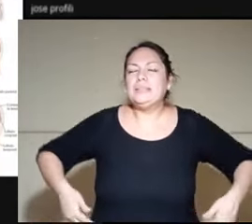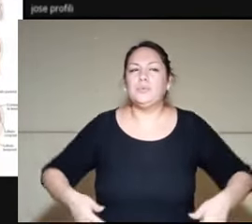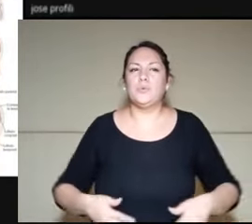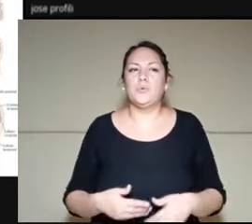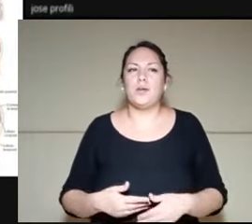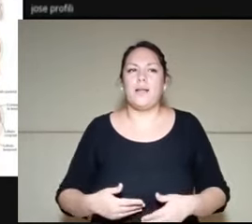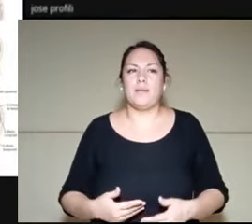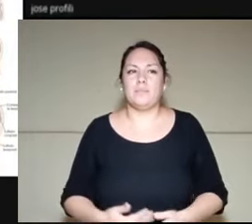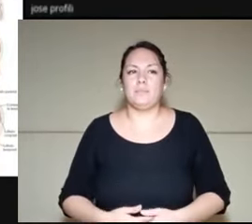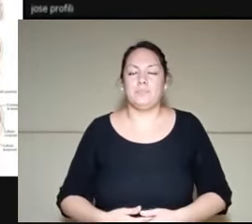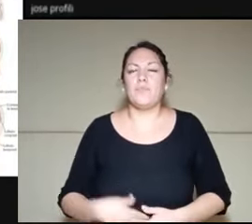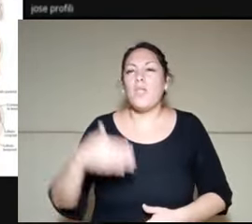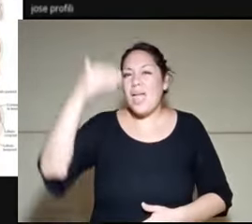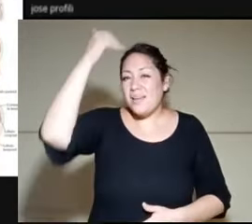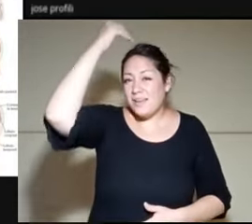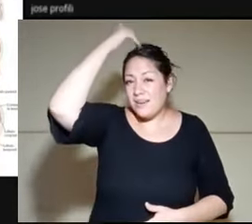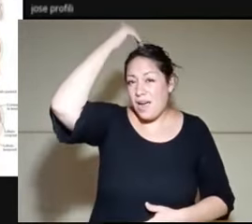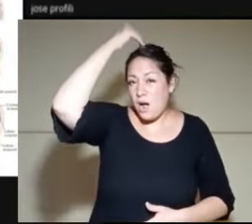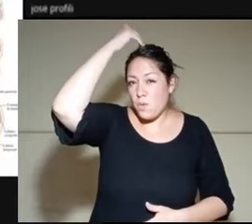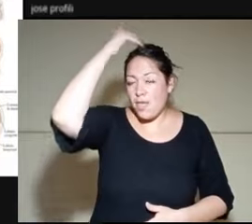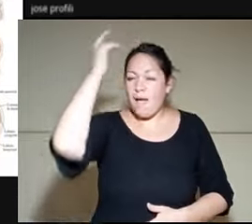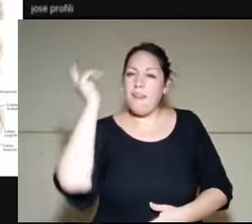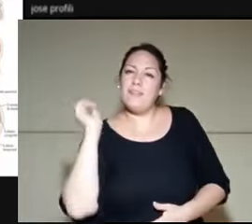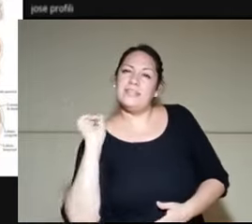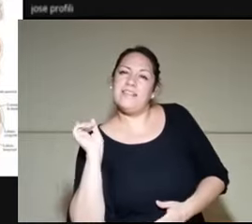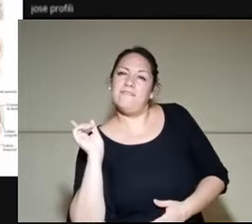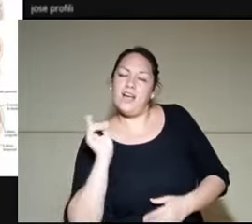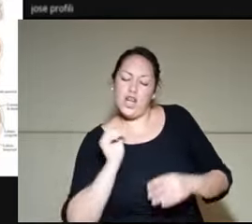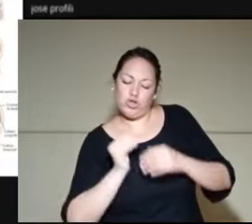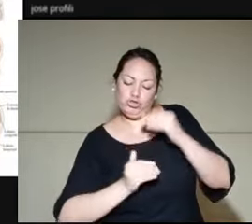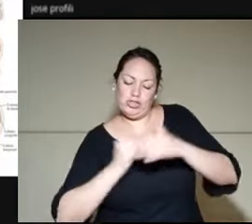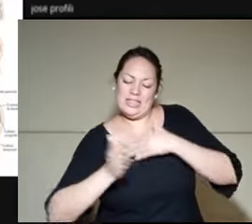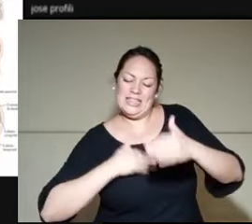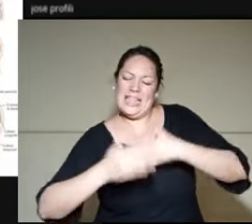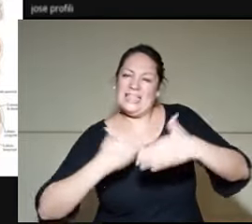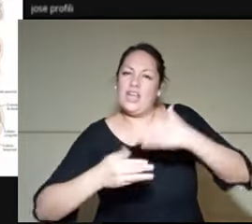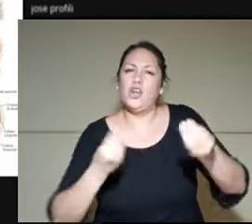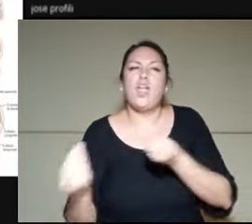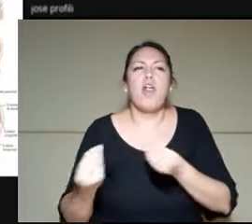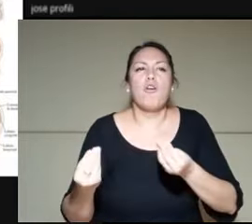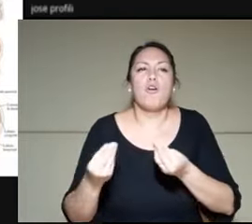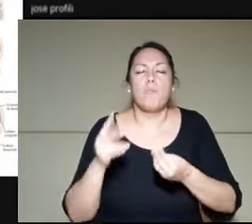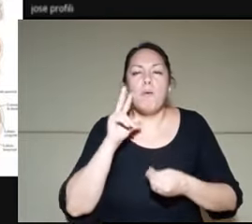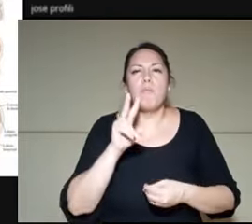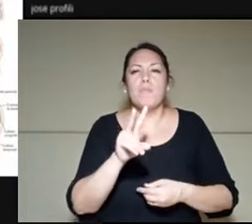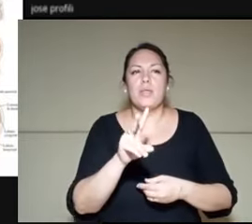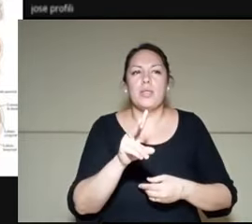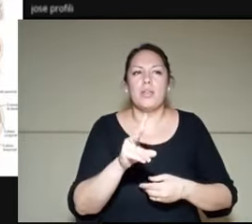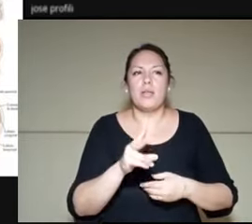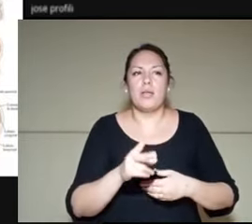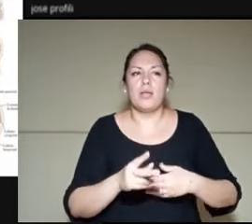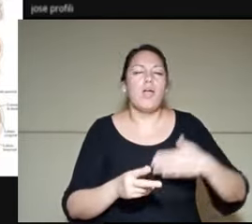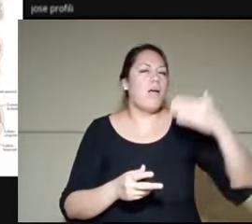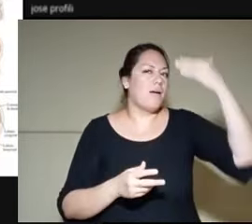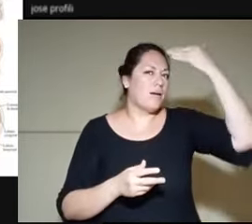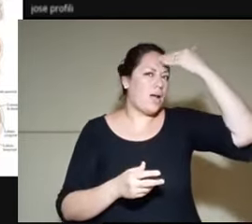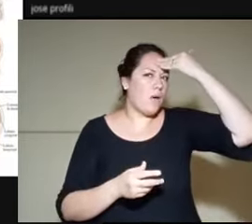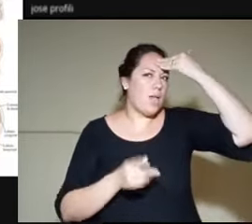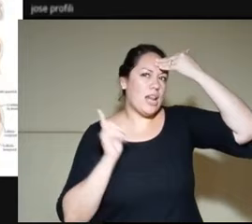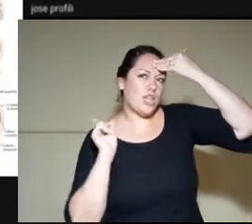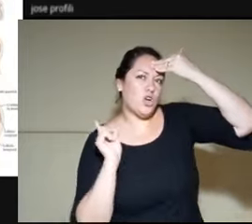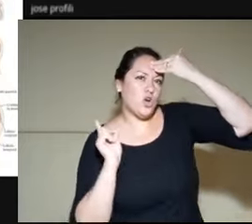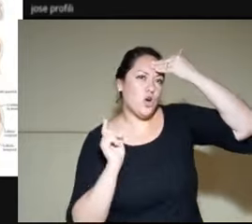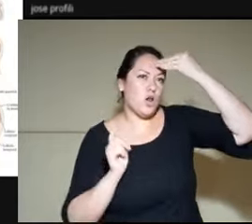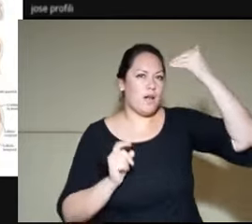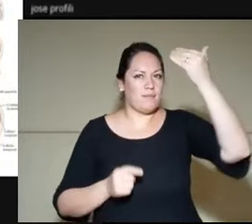vesículas, el polo caudal y el polo cefálico y el polo caudal. Polo cefálico, polo caudal. Polo cefálico,